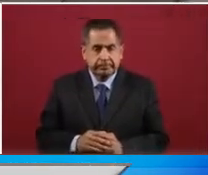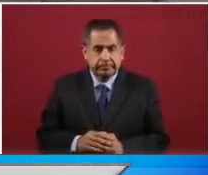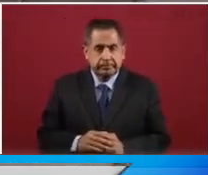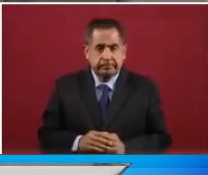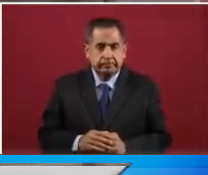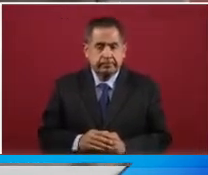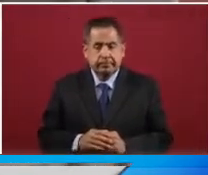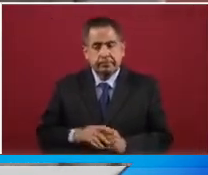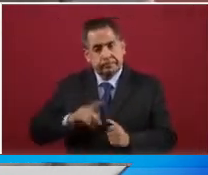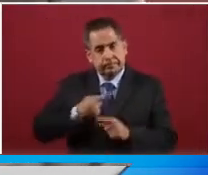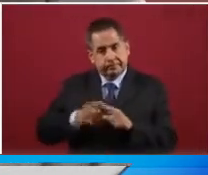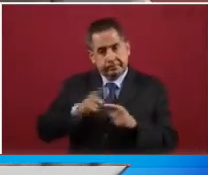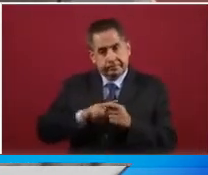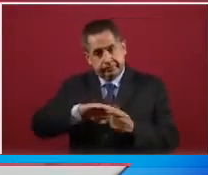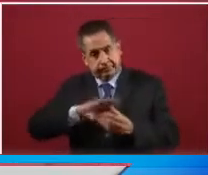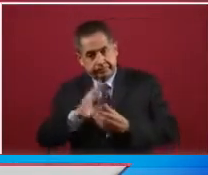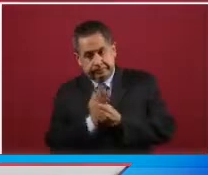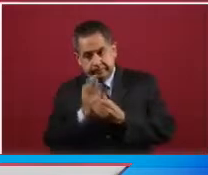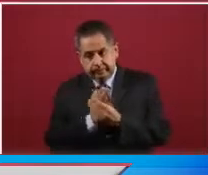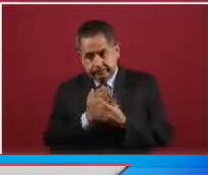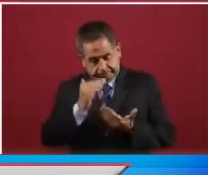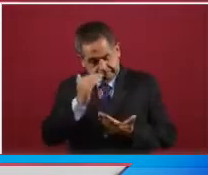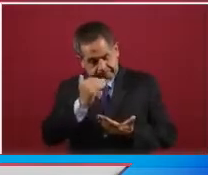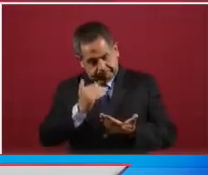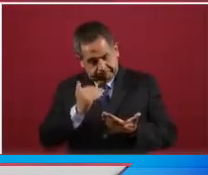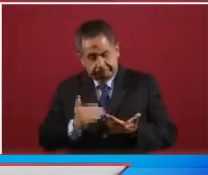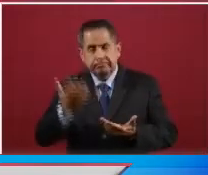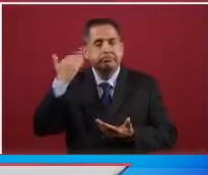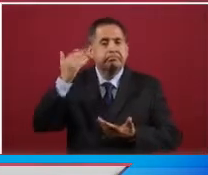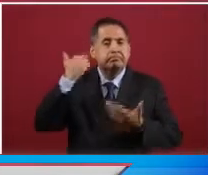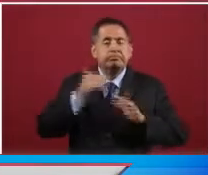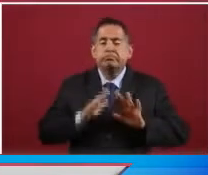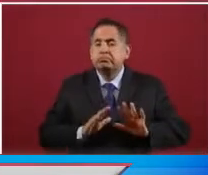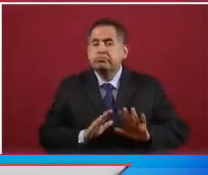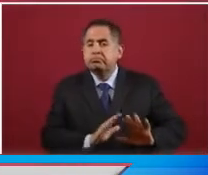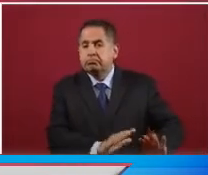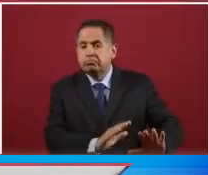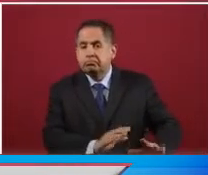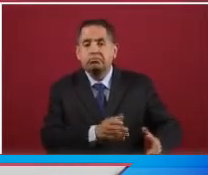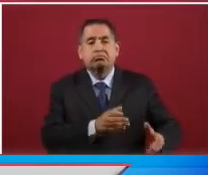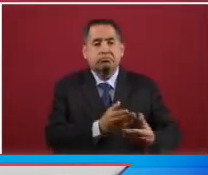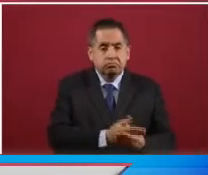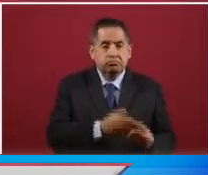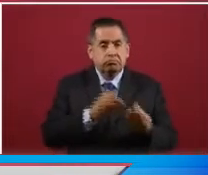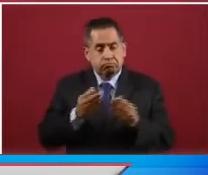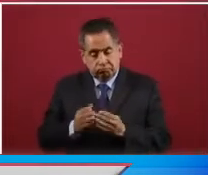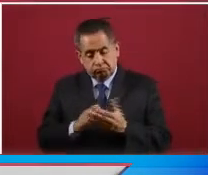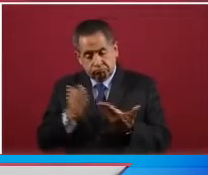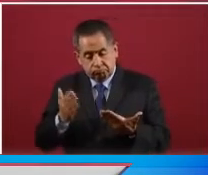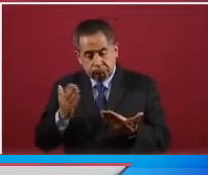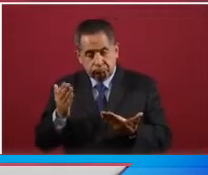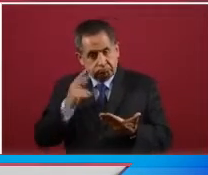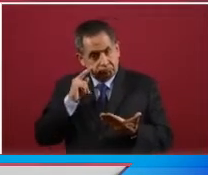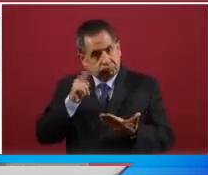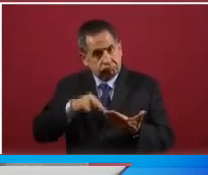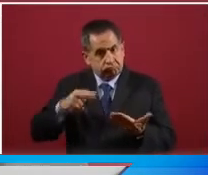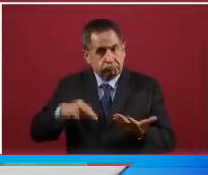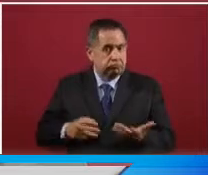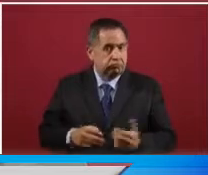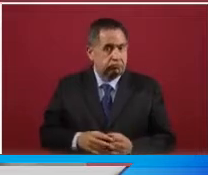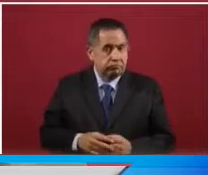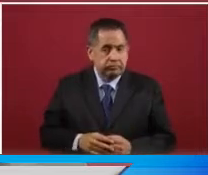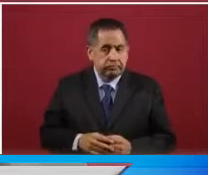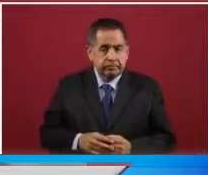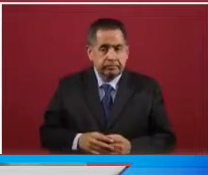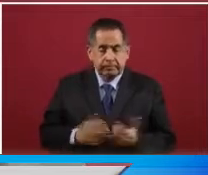a Moreira por corrupción y mal manejo de recursos. Sin embargo, el gobierno que se encontraba en ese momento exoneró a Moreira. Este era el